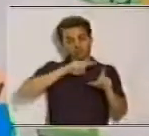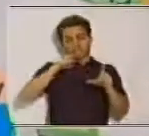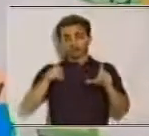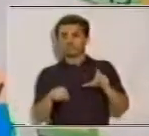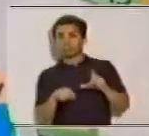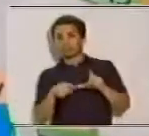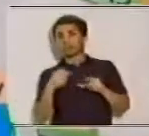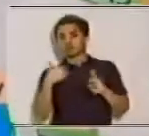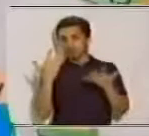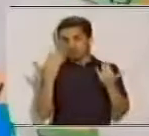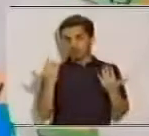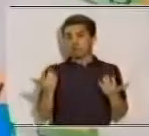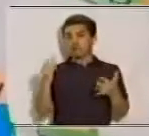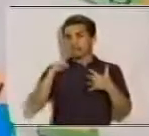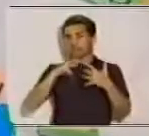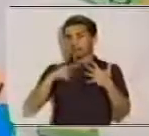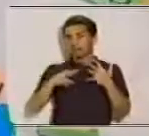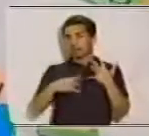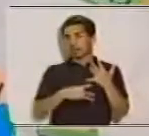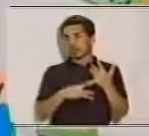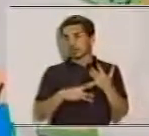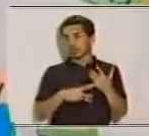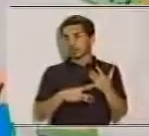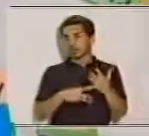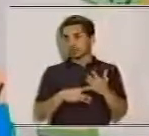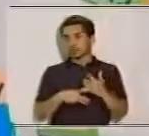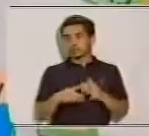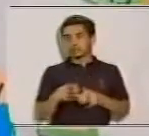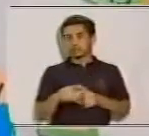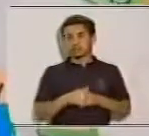materiales y nos preparamos.